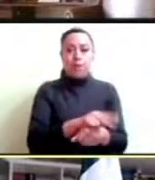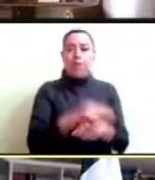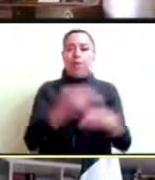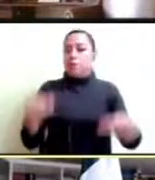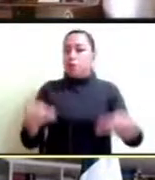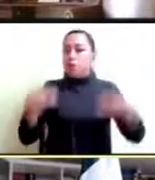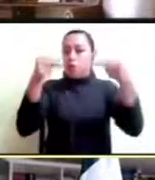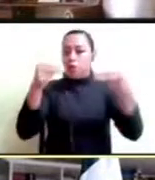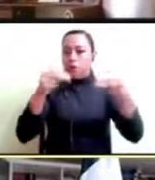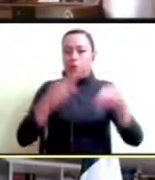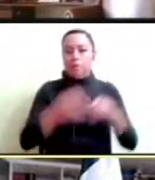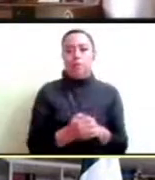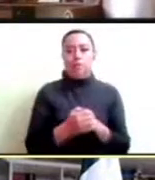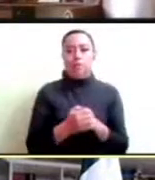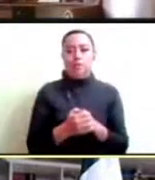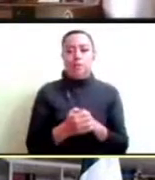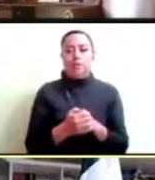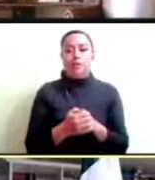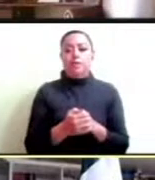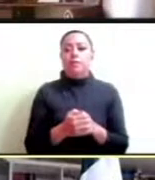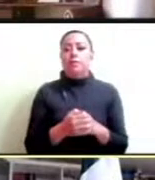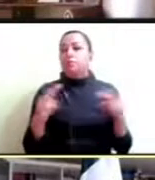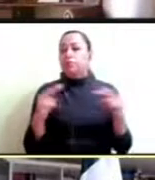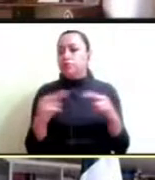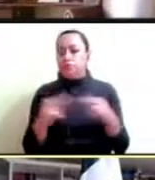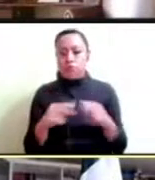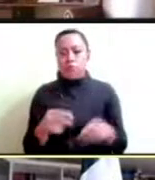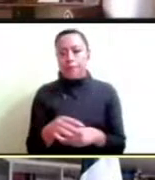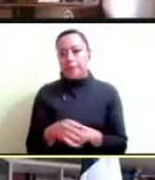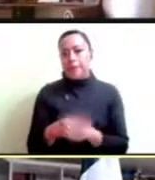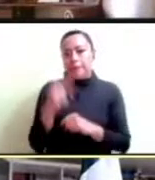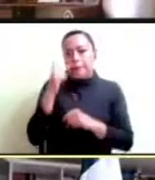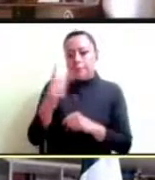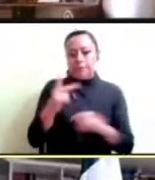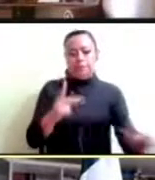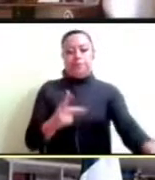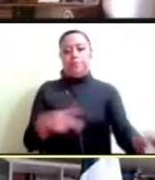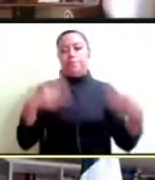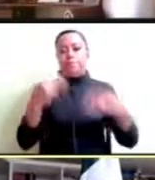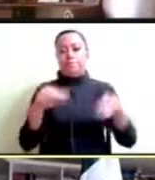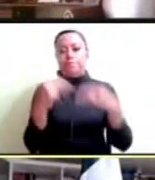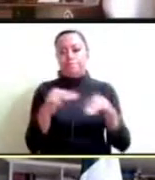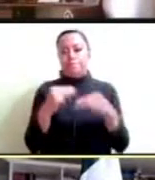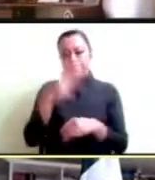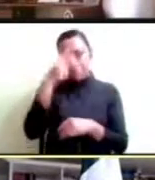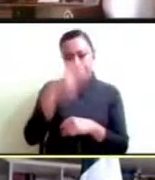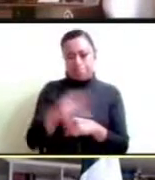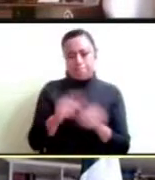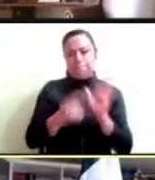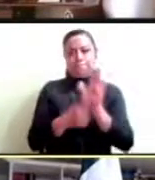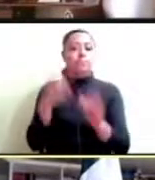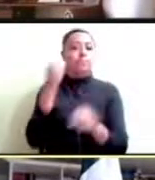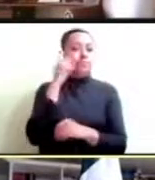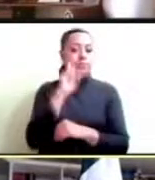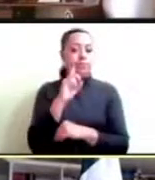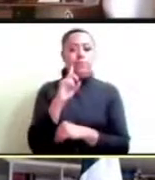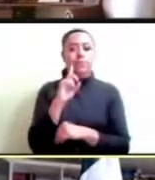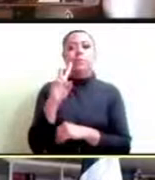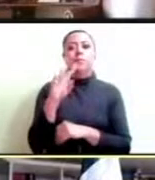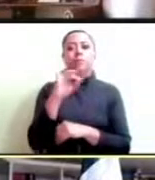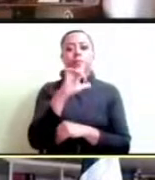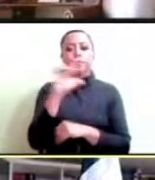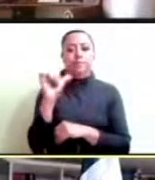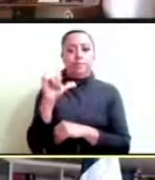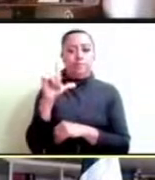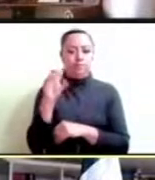de copas menstruales en el mercado mexicano y en su caso sancionar conforme a la normativa aplicable suscrita por la diputada Esperanza Villalobos Pérez, integrante del